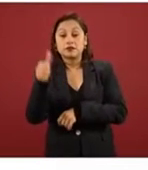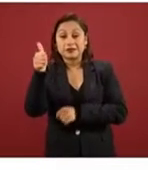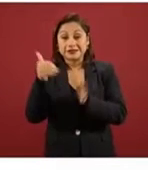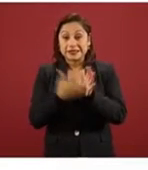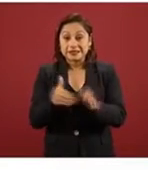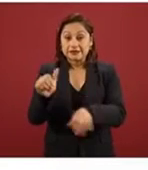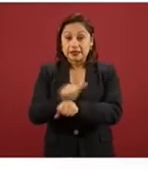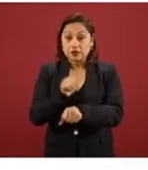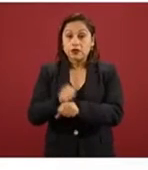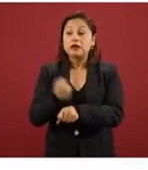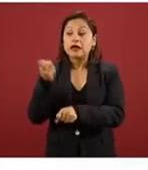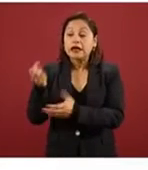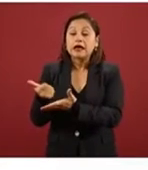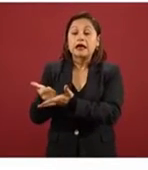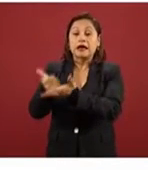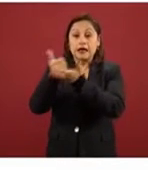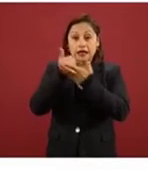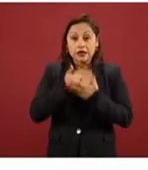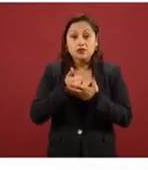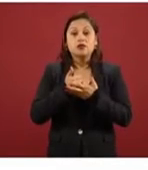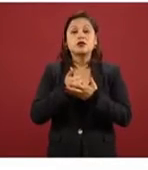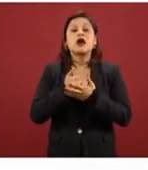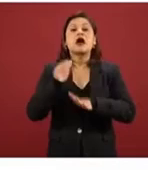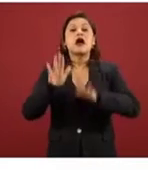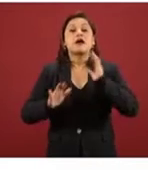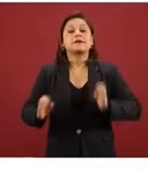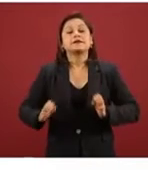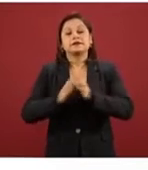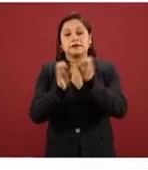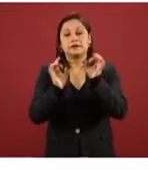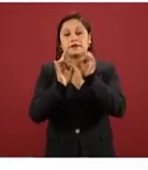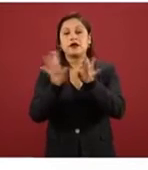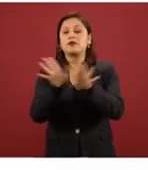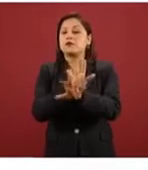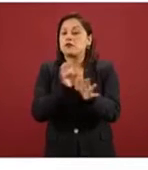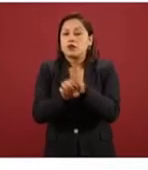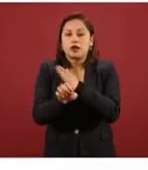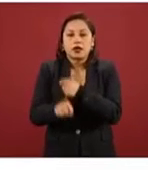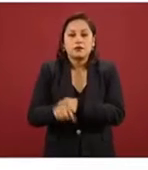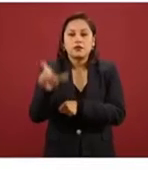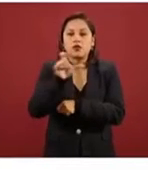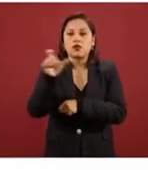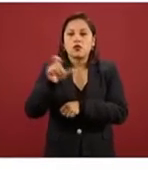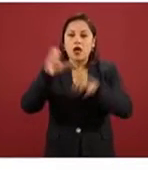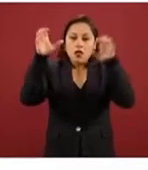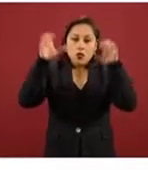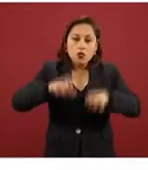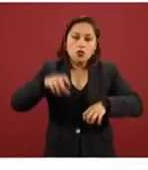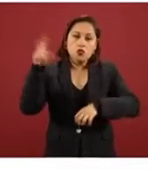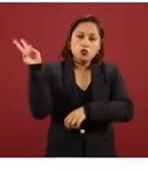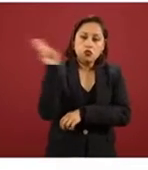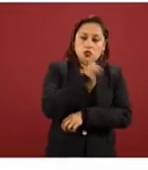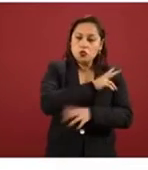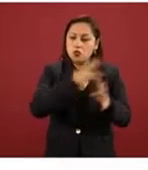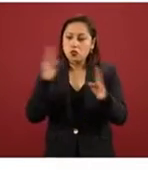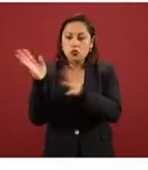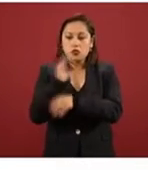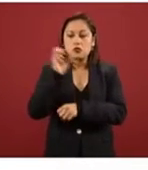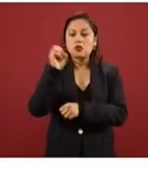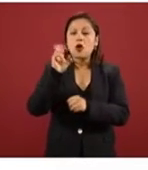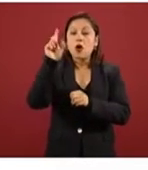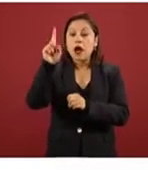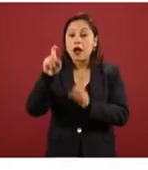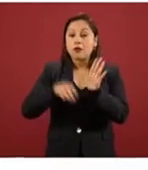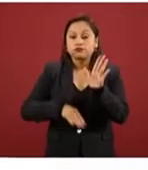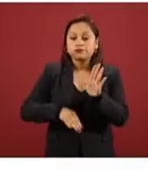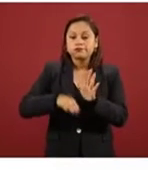nos ayudan en las situaciones de emergencia, principalmente en las situaciones de tormenta, de viento, de inundación. Tienen una